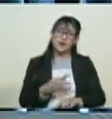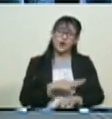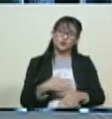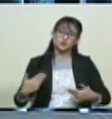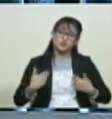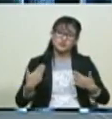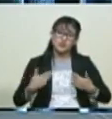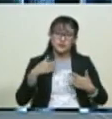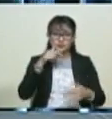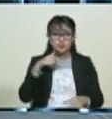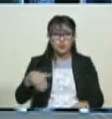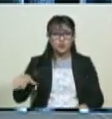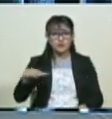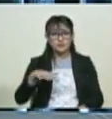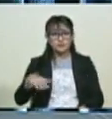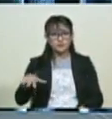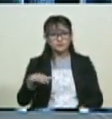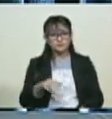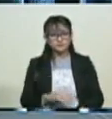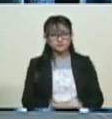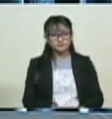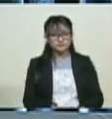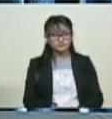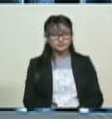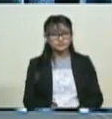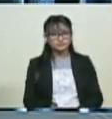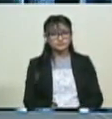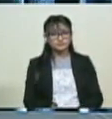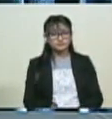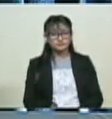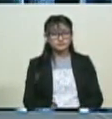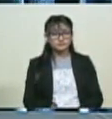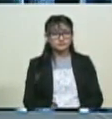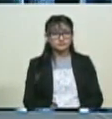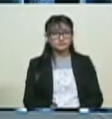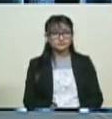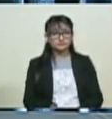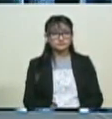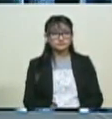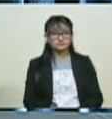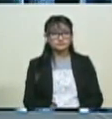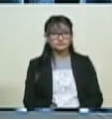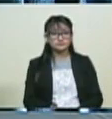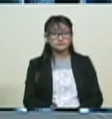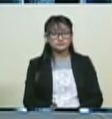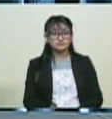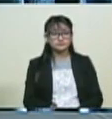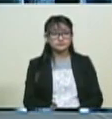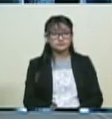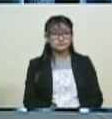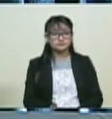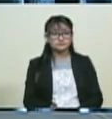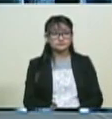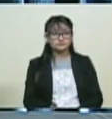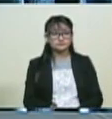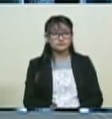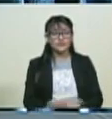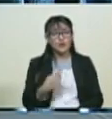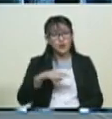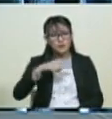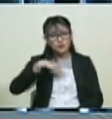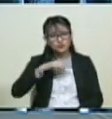sufrimiento y para nosotros trae grandes retos para abrir oportunidades